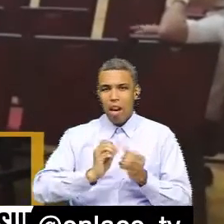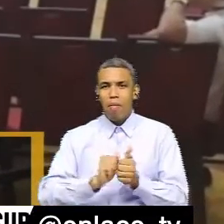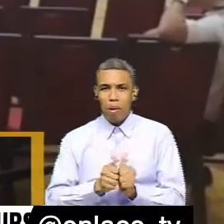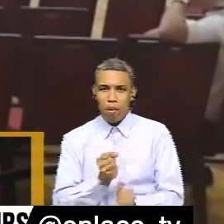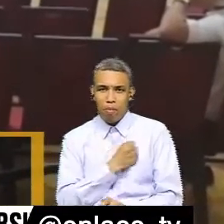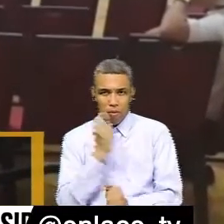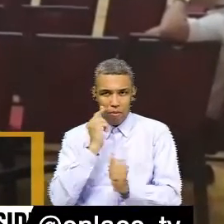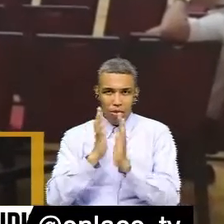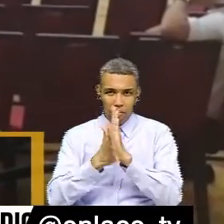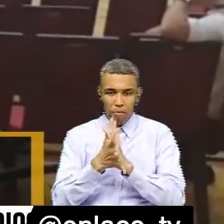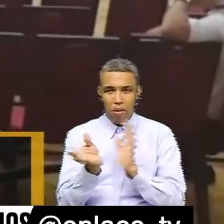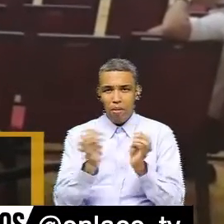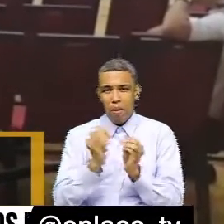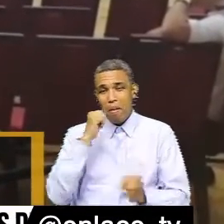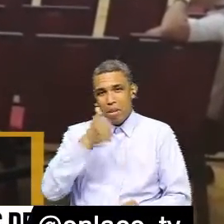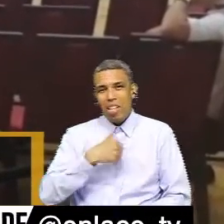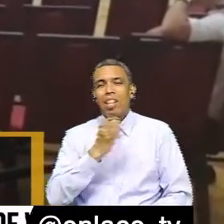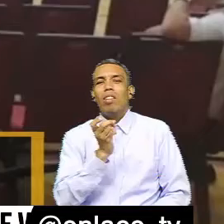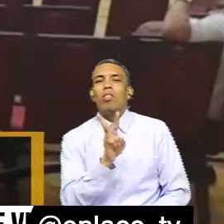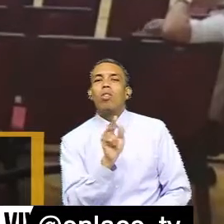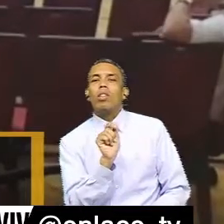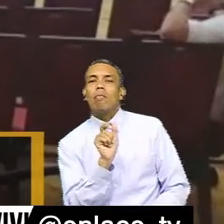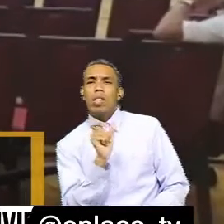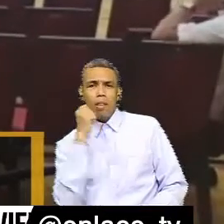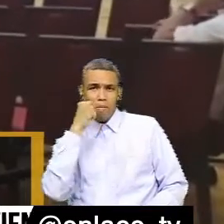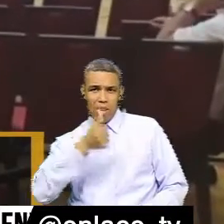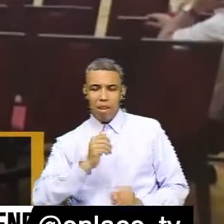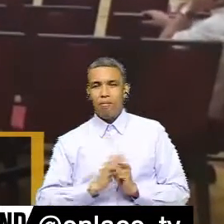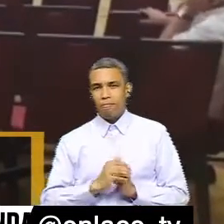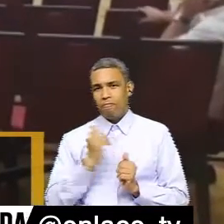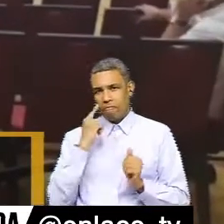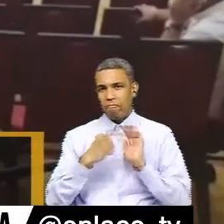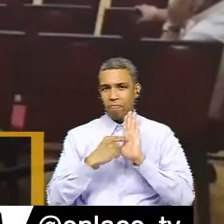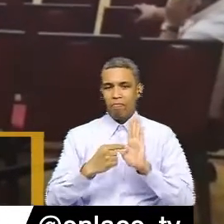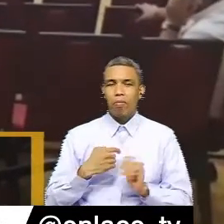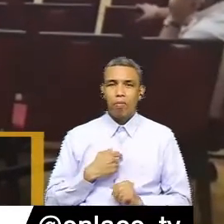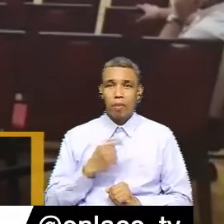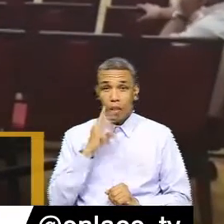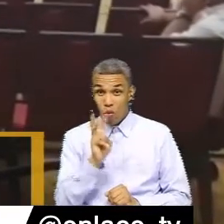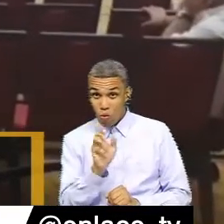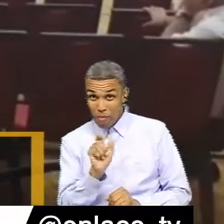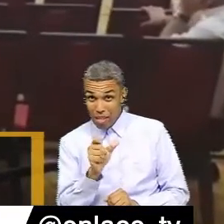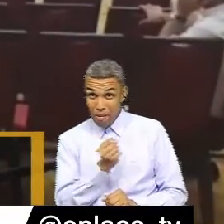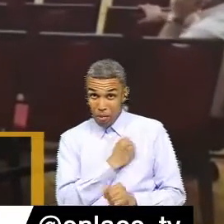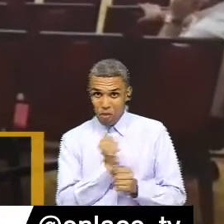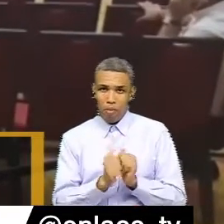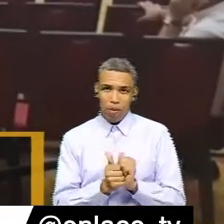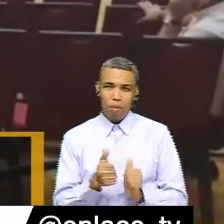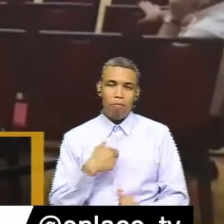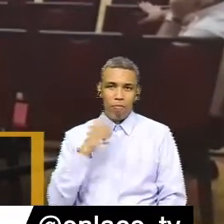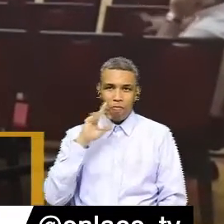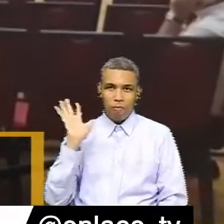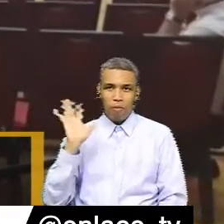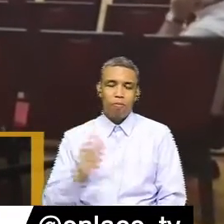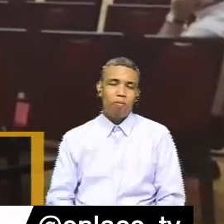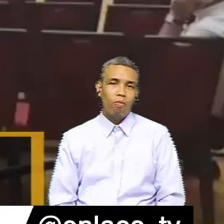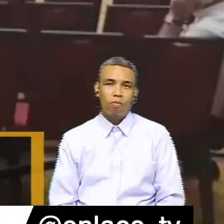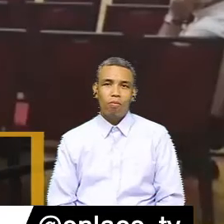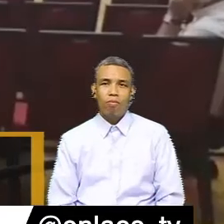12 del mediodía saludo desde al ingeniero wilson cardona a las 8 y 30 nos vemos en la selección con ariel quiceno chao chao